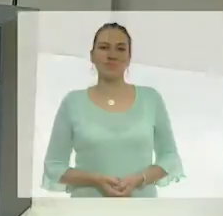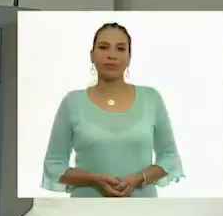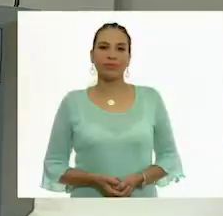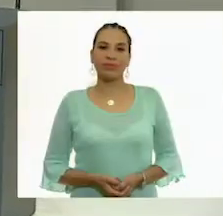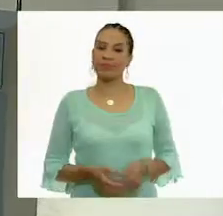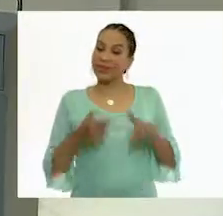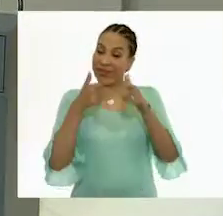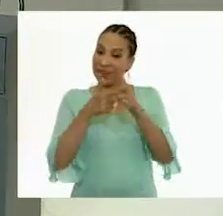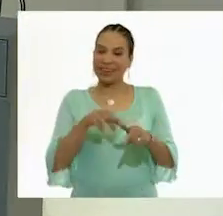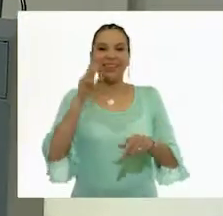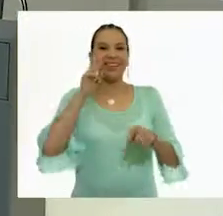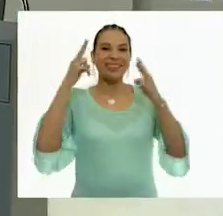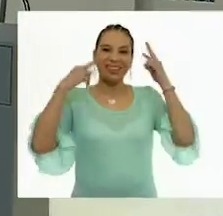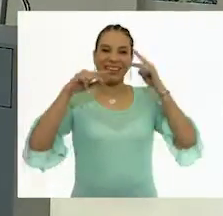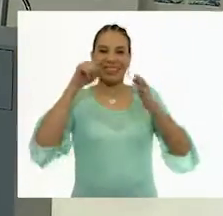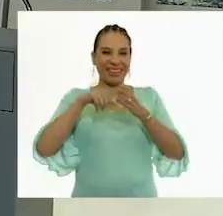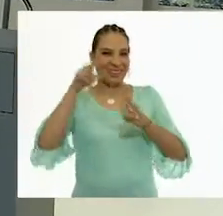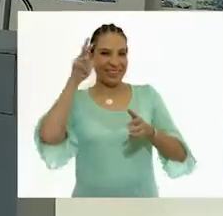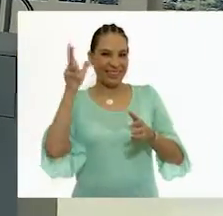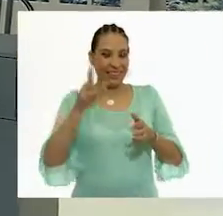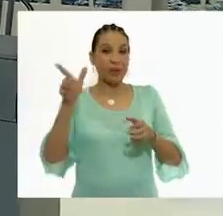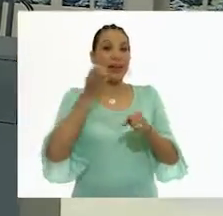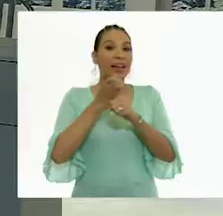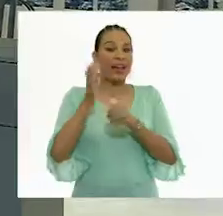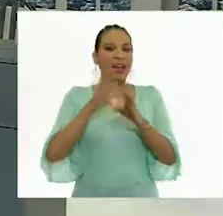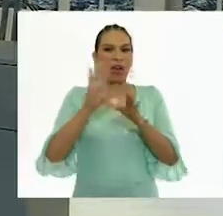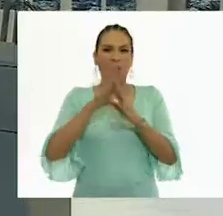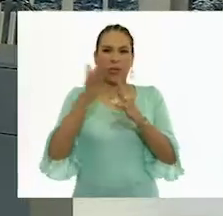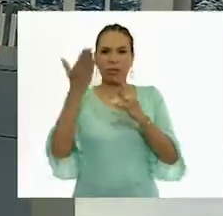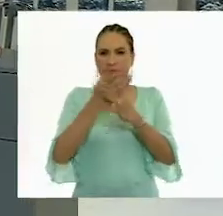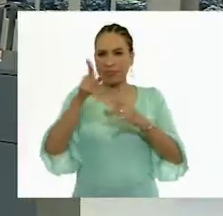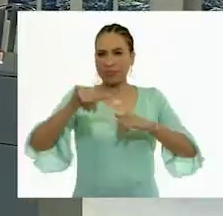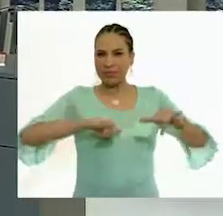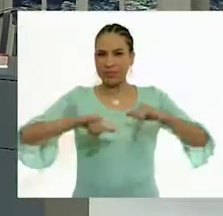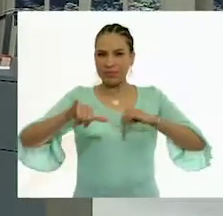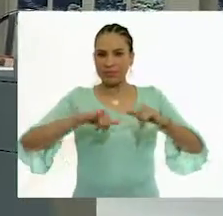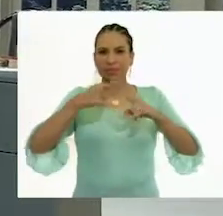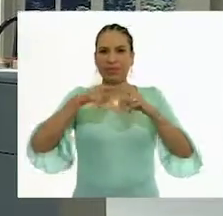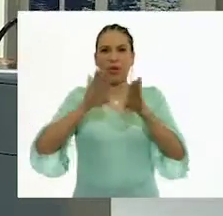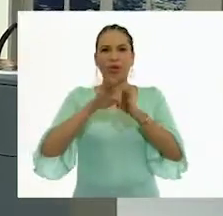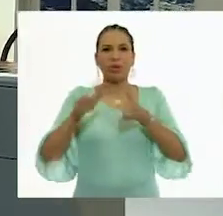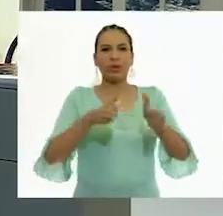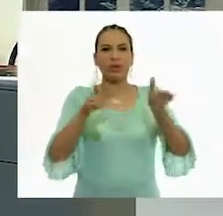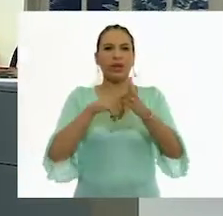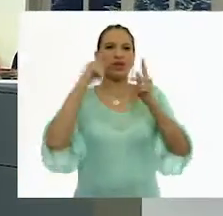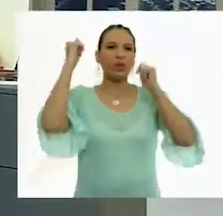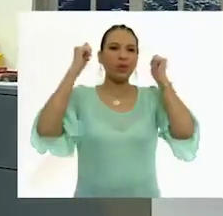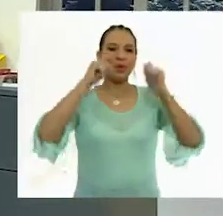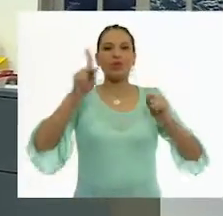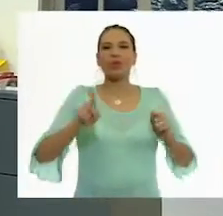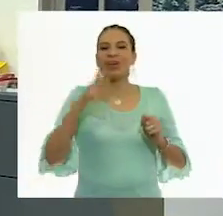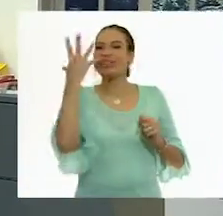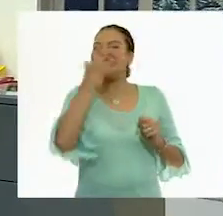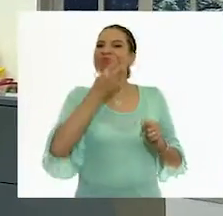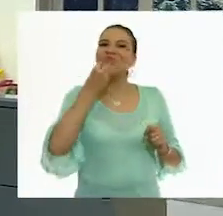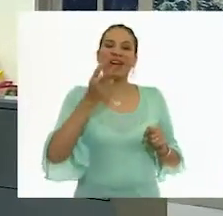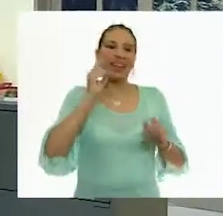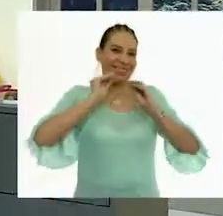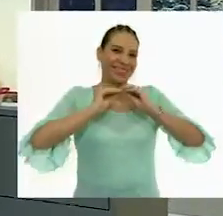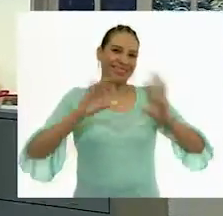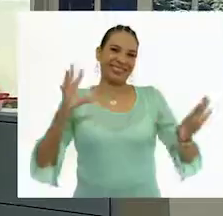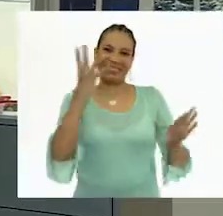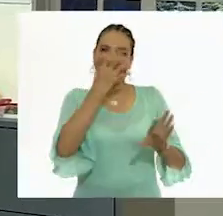Seguimos nuestro recorrido por Hidalgo, estado que ha dividido su geografía en corredores turísticos y pueblos mágicos para difundir